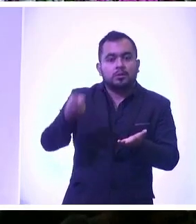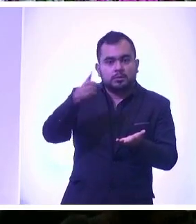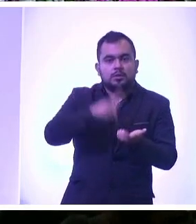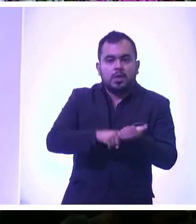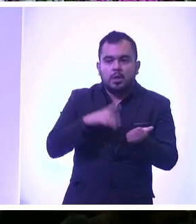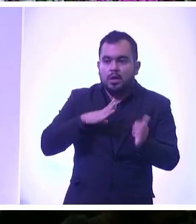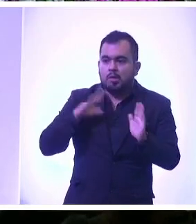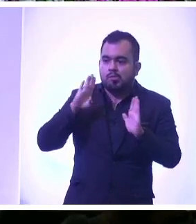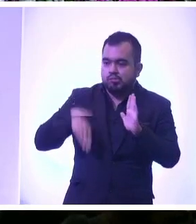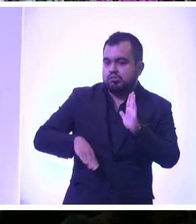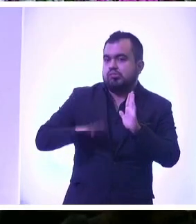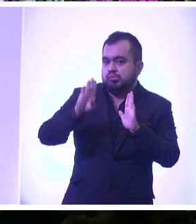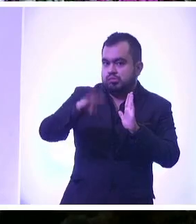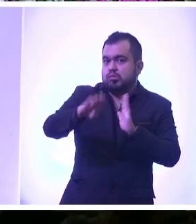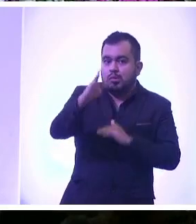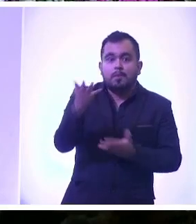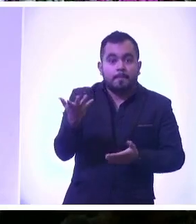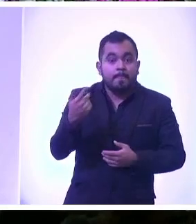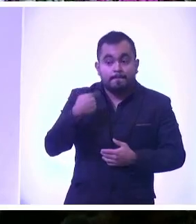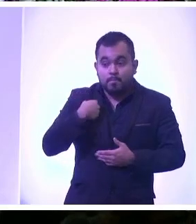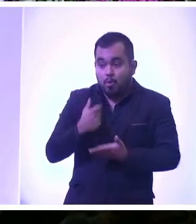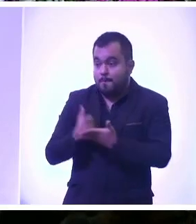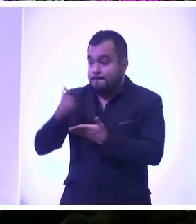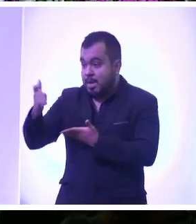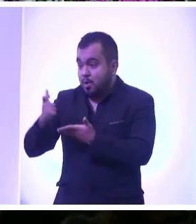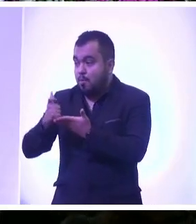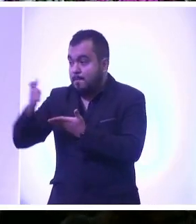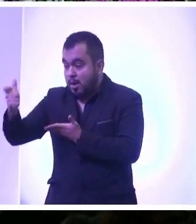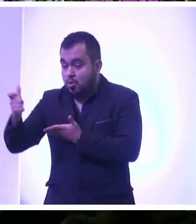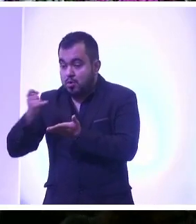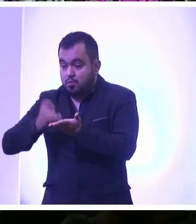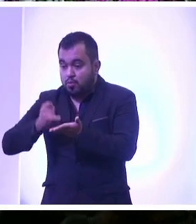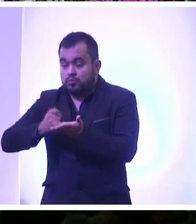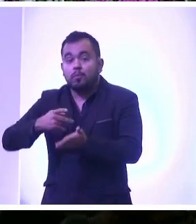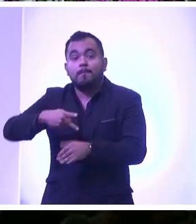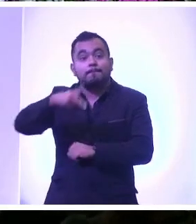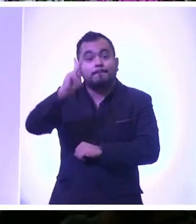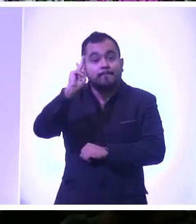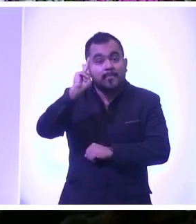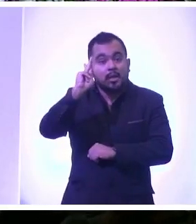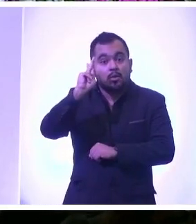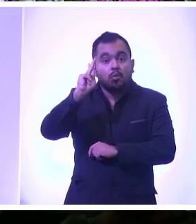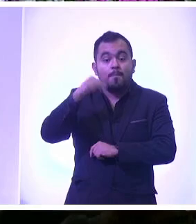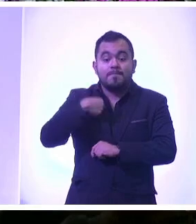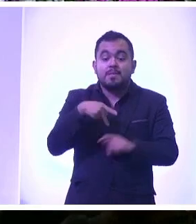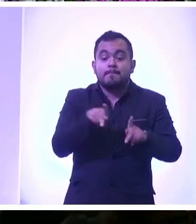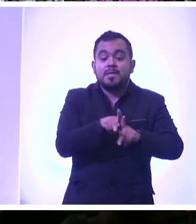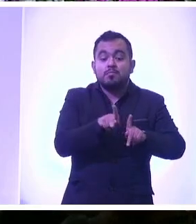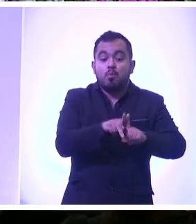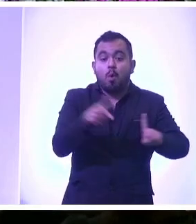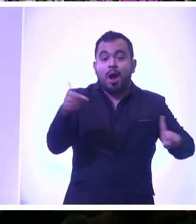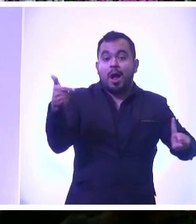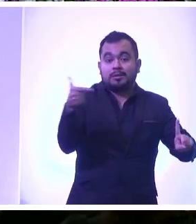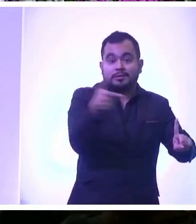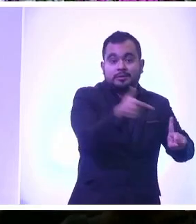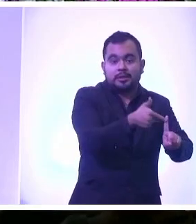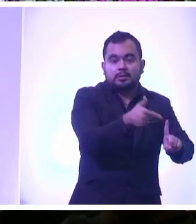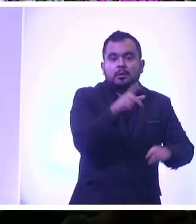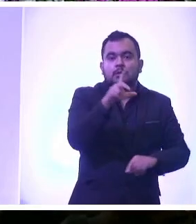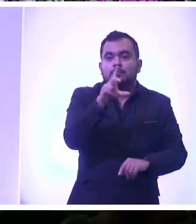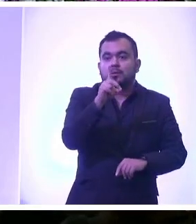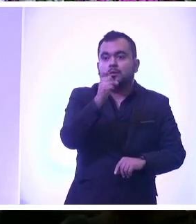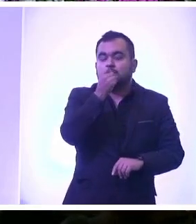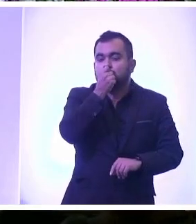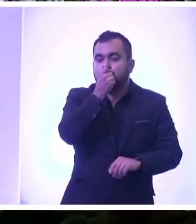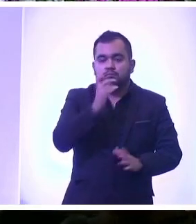baches pago impuestos pero qué crees este asaltaron a mi primo y a los 30 segundos llegó la